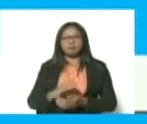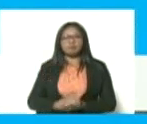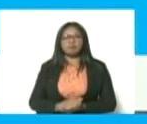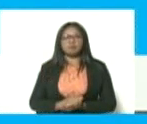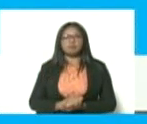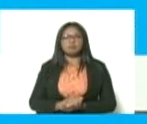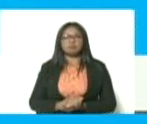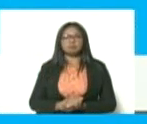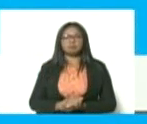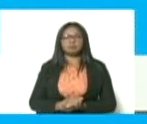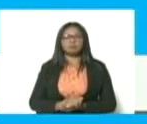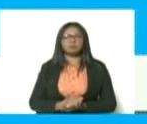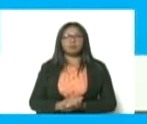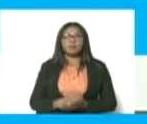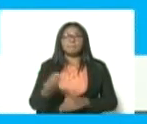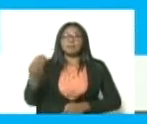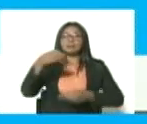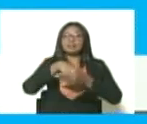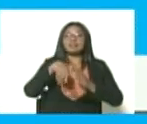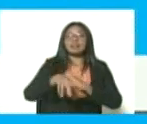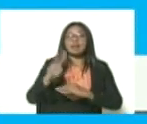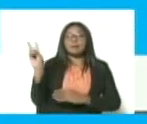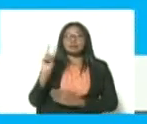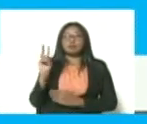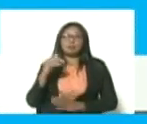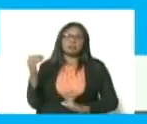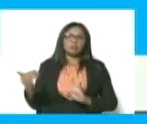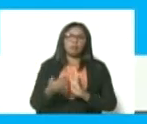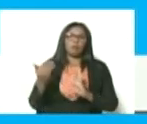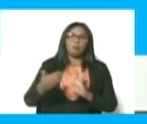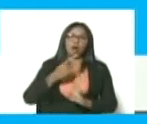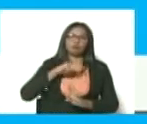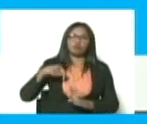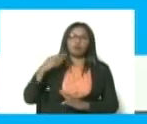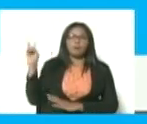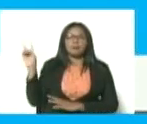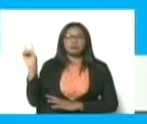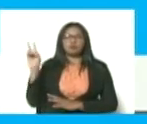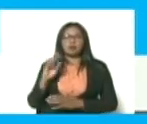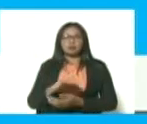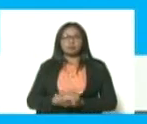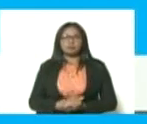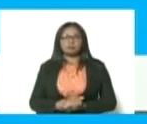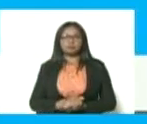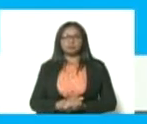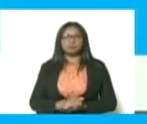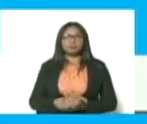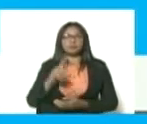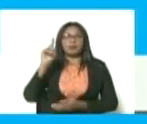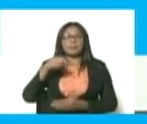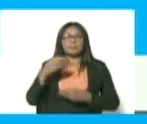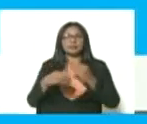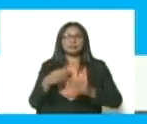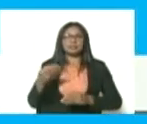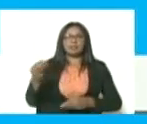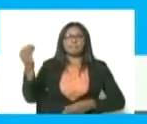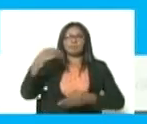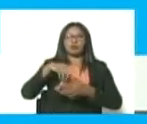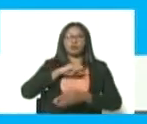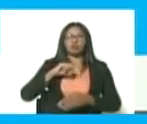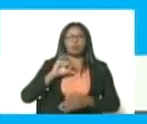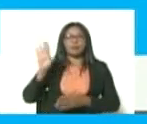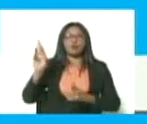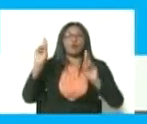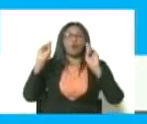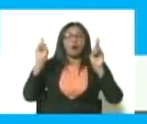para invadir a Venezuela, para hacer daño a Venezuela, para hacer ataques a nuestro país. Ojalá